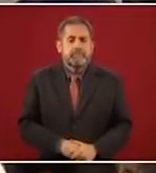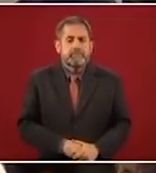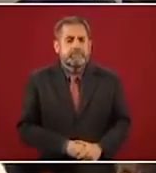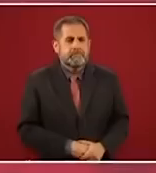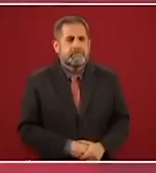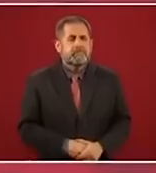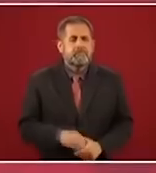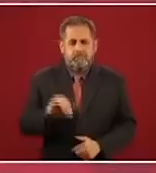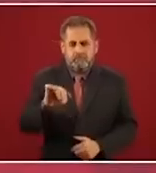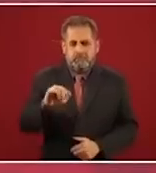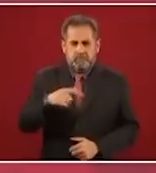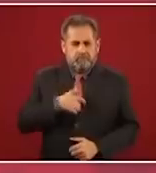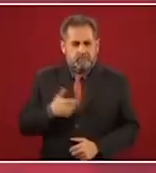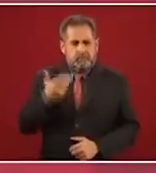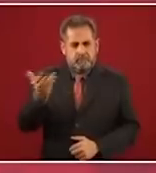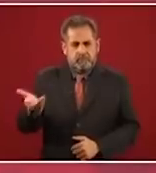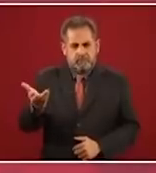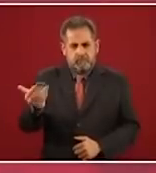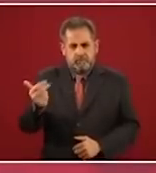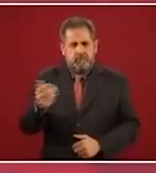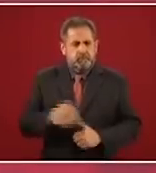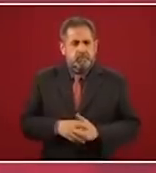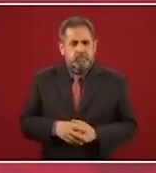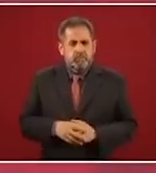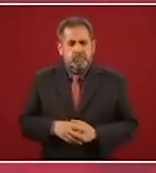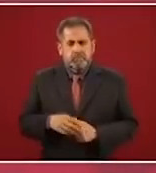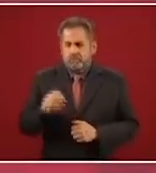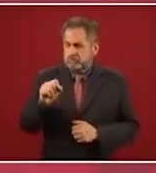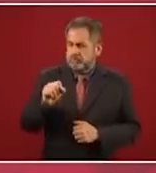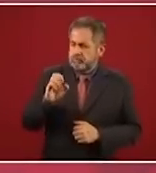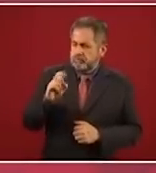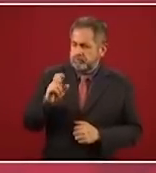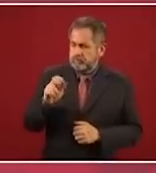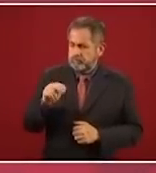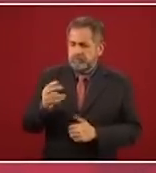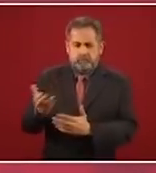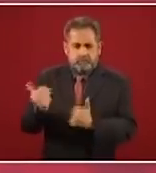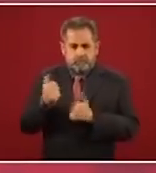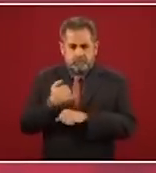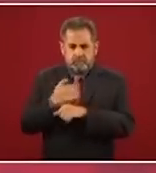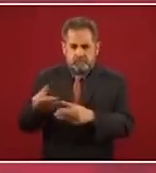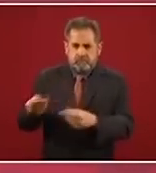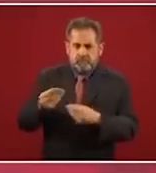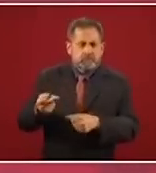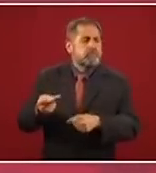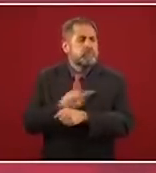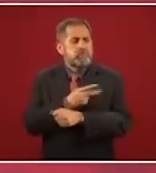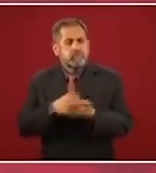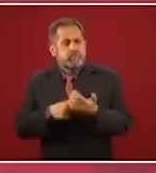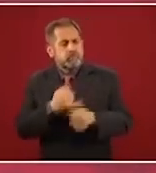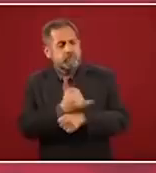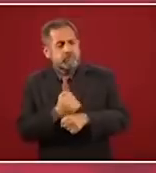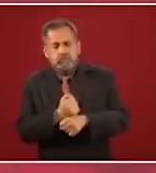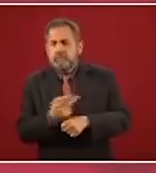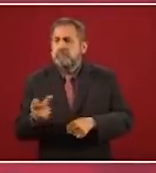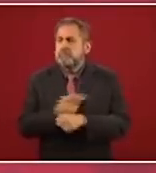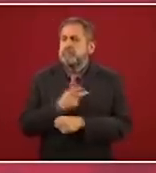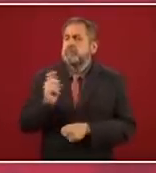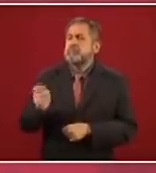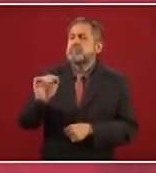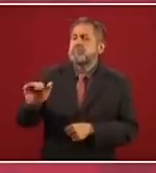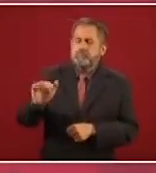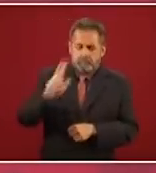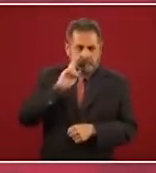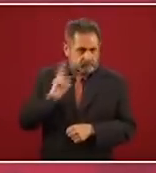a solicitar a la Secretaría de la Defensa que nos informe cómo va la investigación sobre este caso